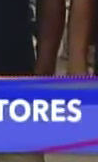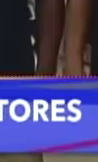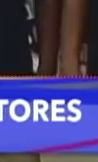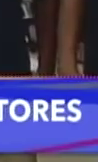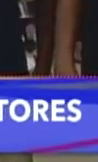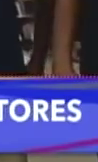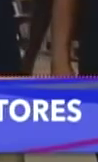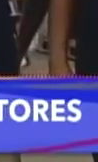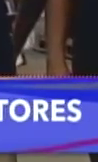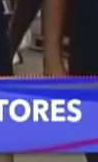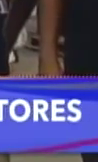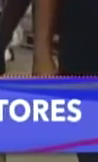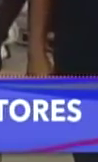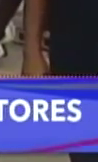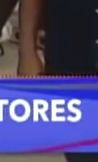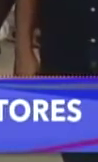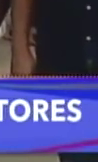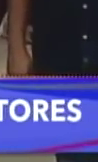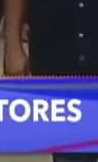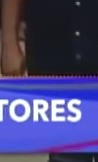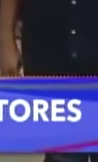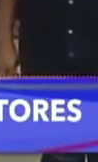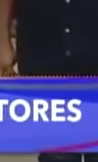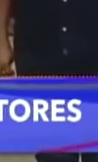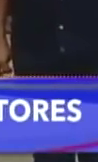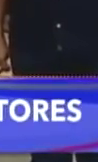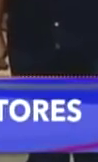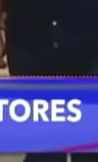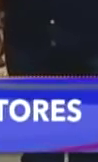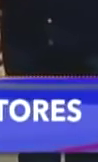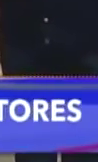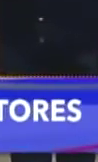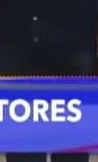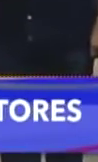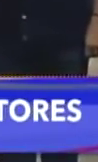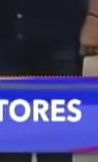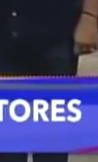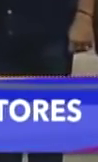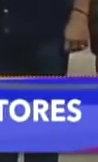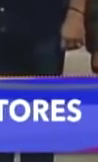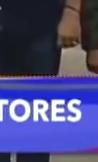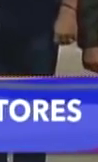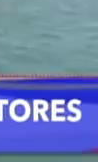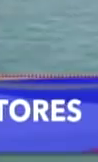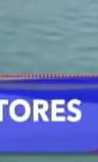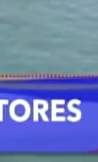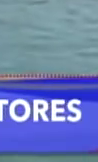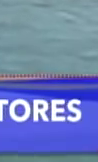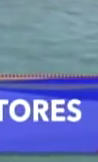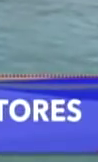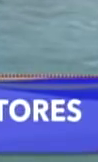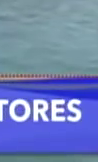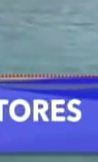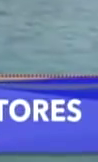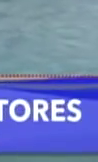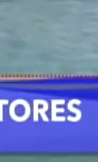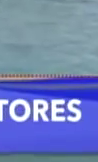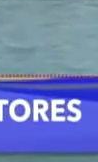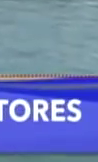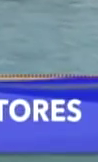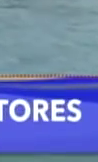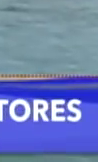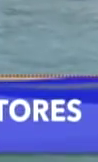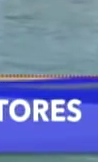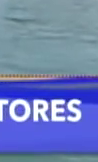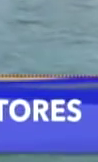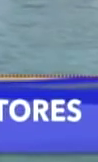insular oriental, el almirante Taján, en unión cívico-militar, el equipo de Insopesca y, por supuesto, parte de